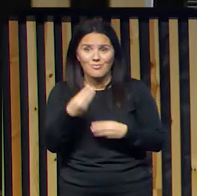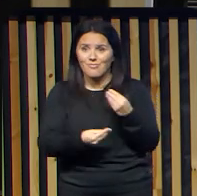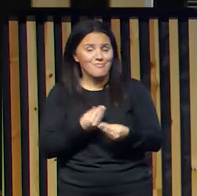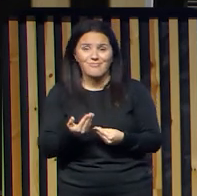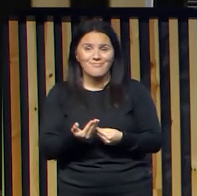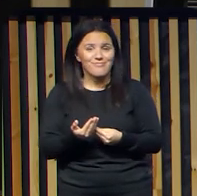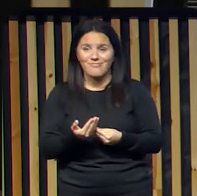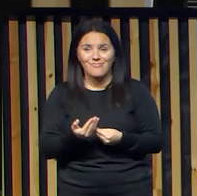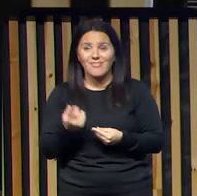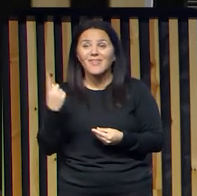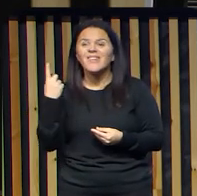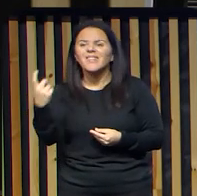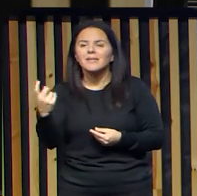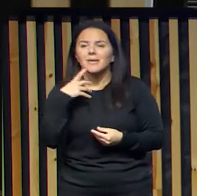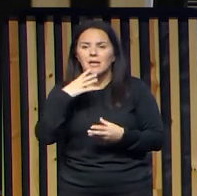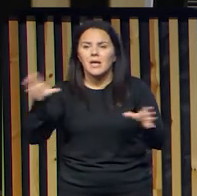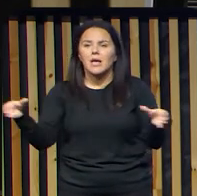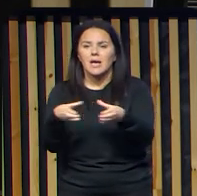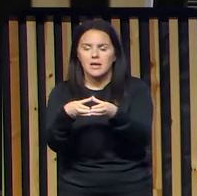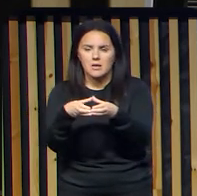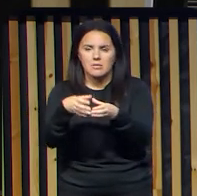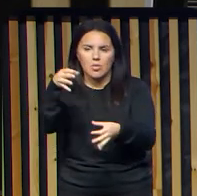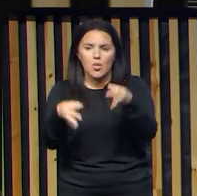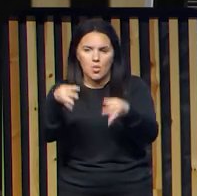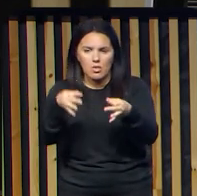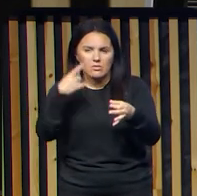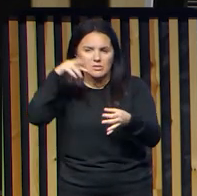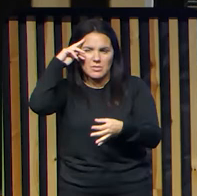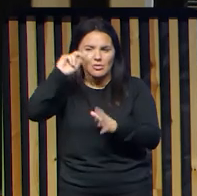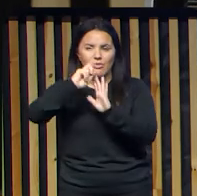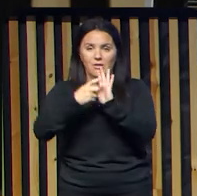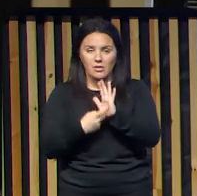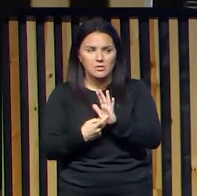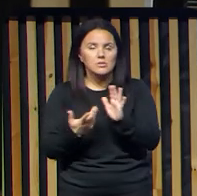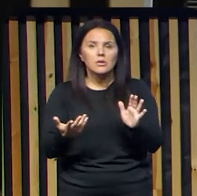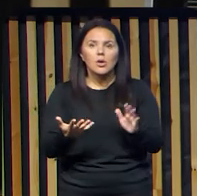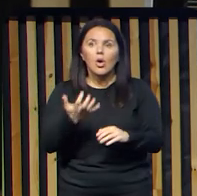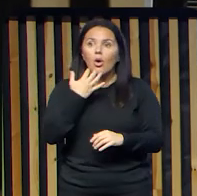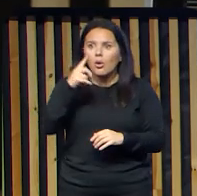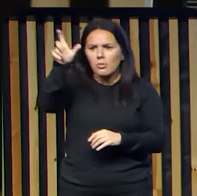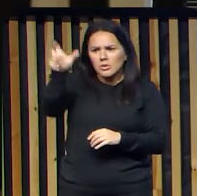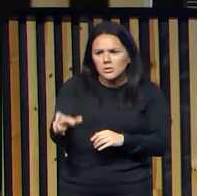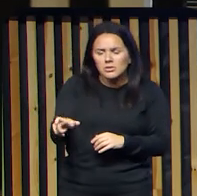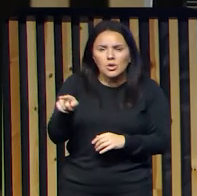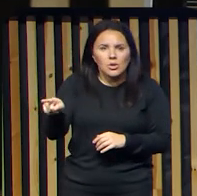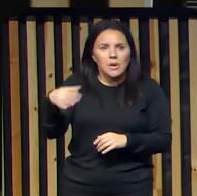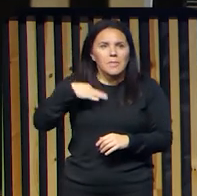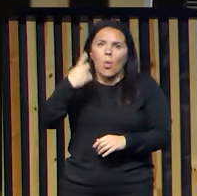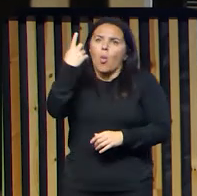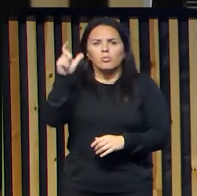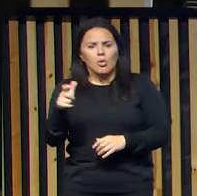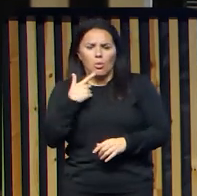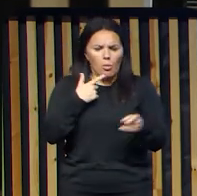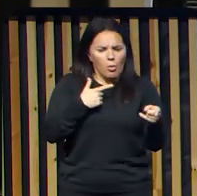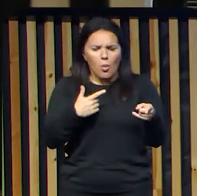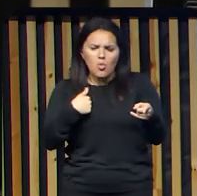diga esa misma persona Tampoco puede decir por sí misma Oye pero aquí yo diría que estamos diciendo de dos maneras diferentes que parecen dos